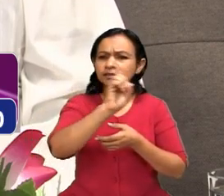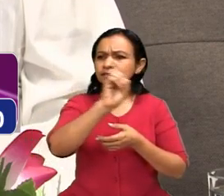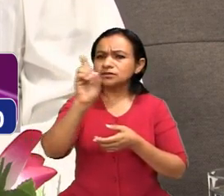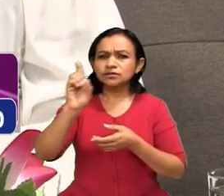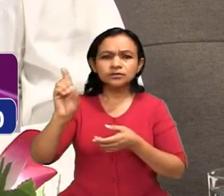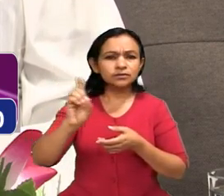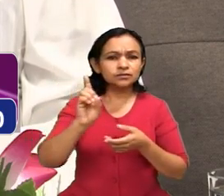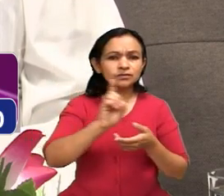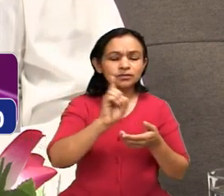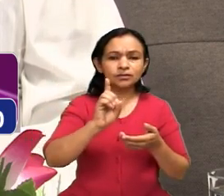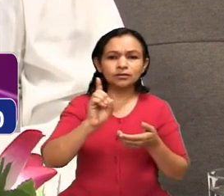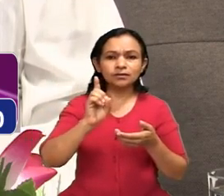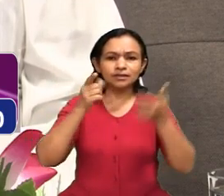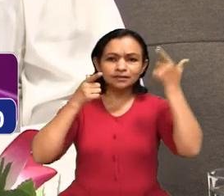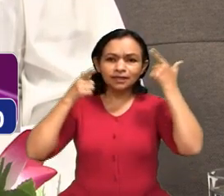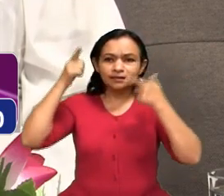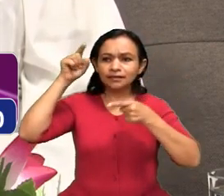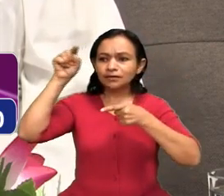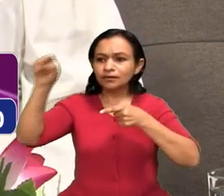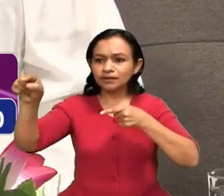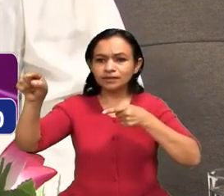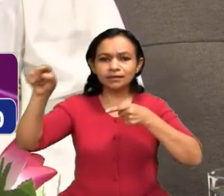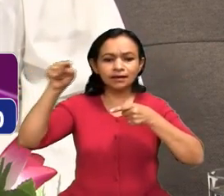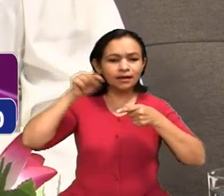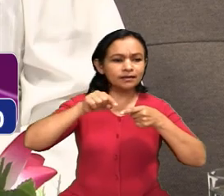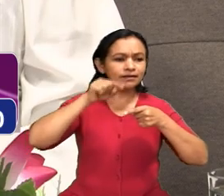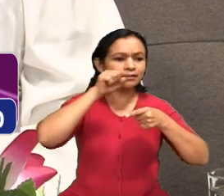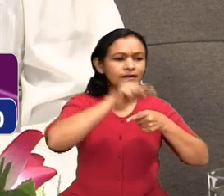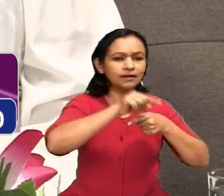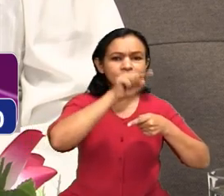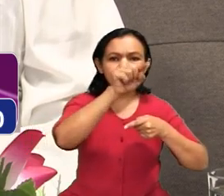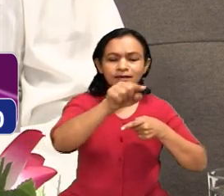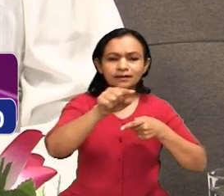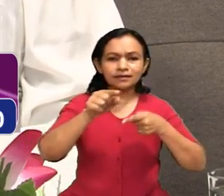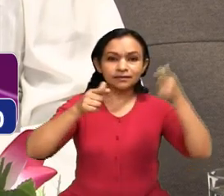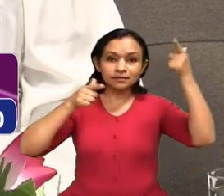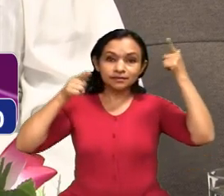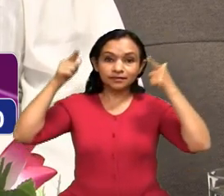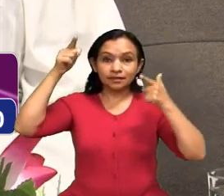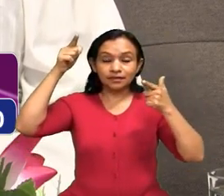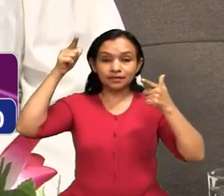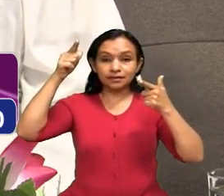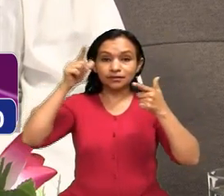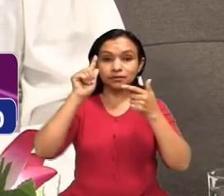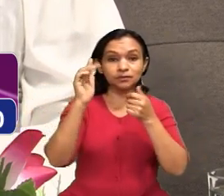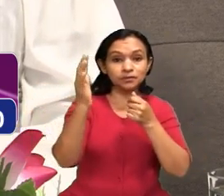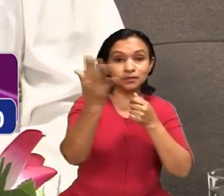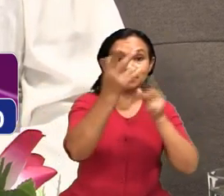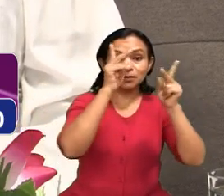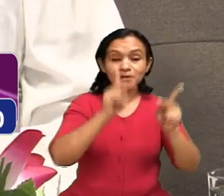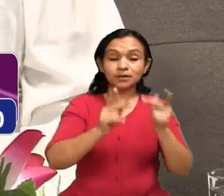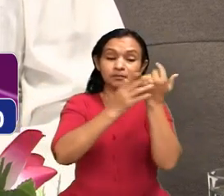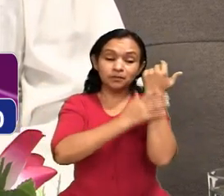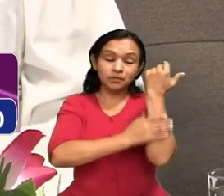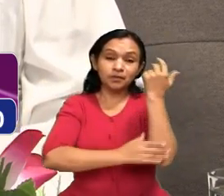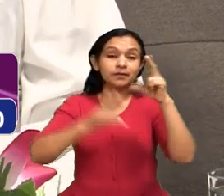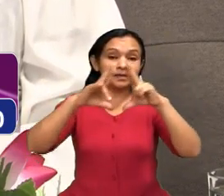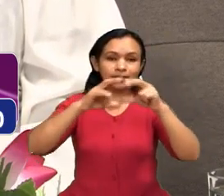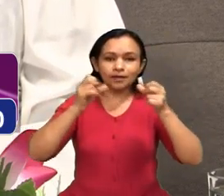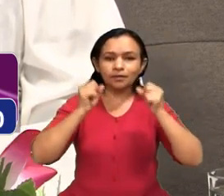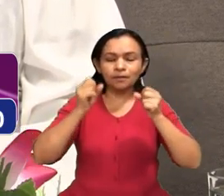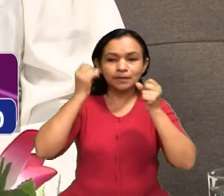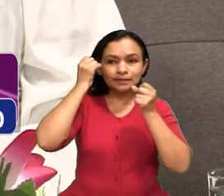no había estado él. Sandino había encendido la imaginación de la gente humilde de Nicaragua. Y